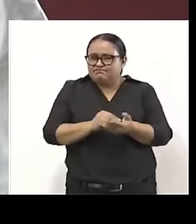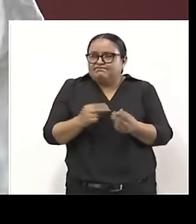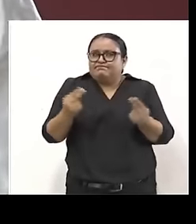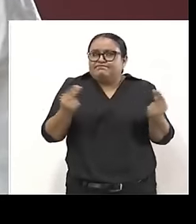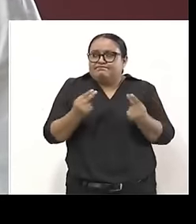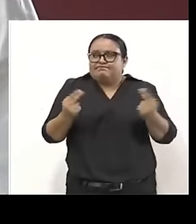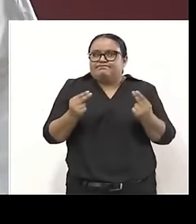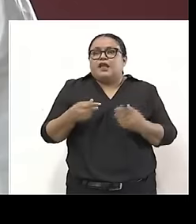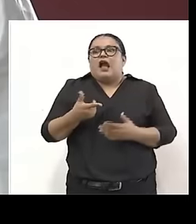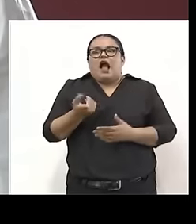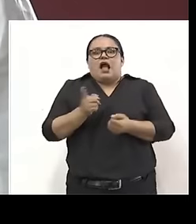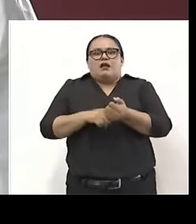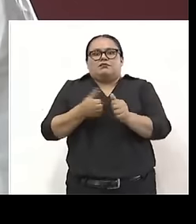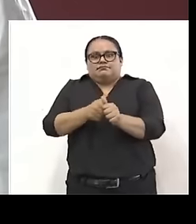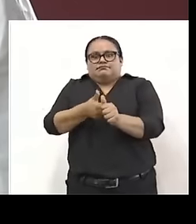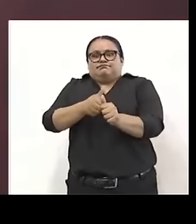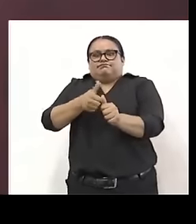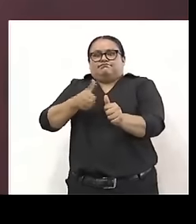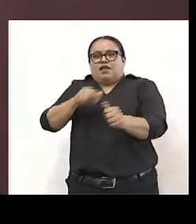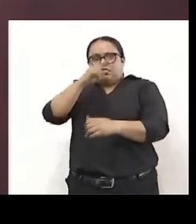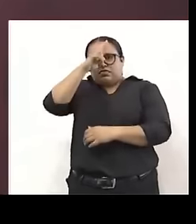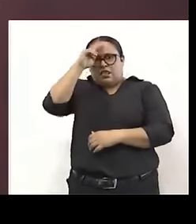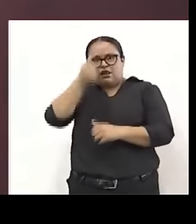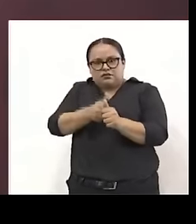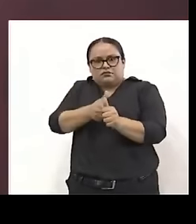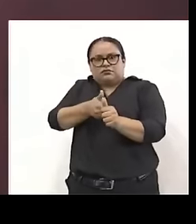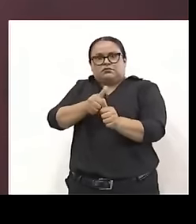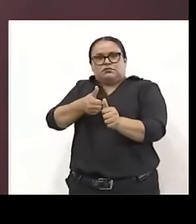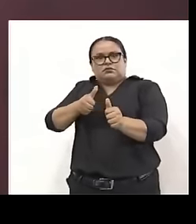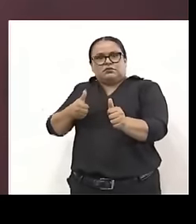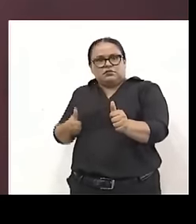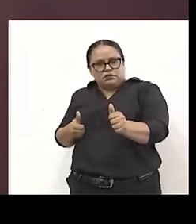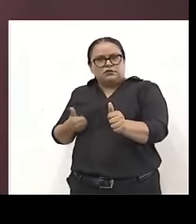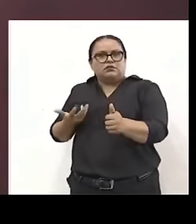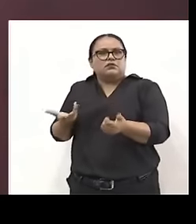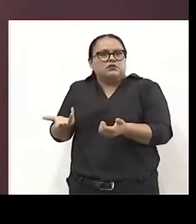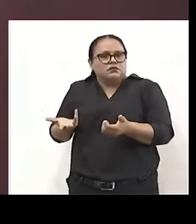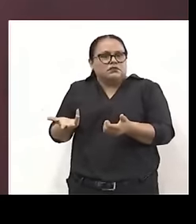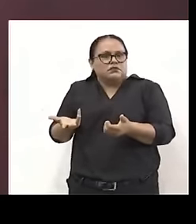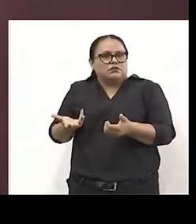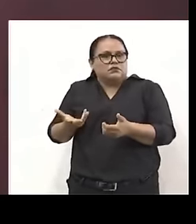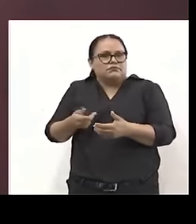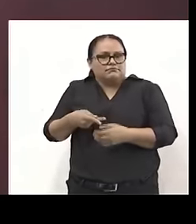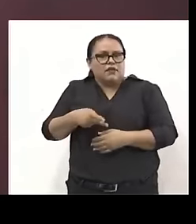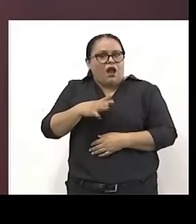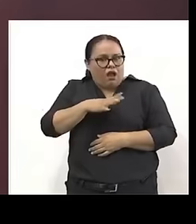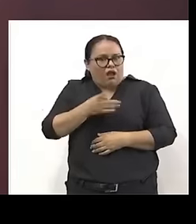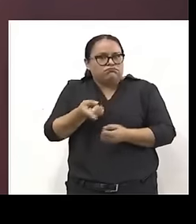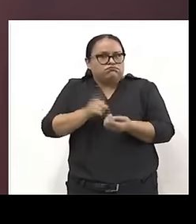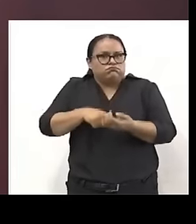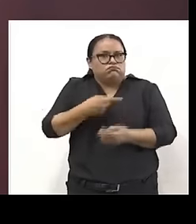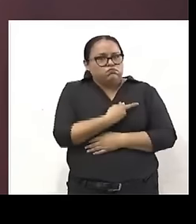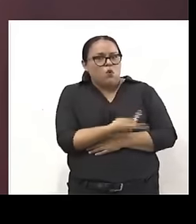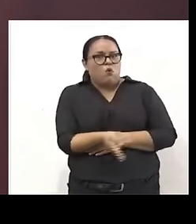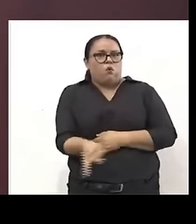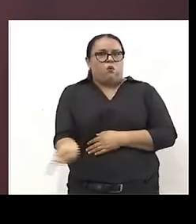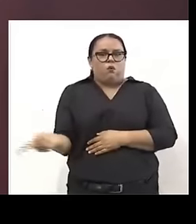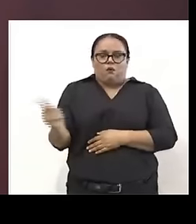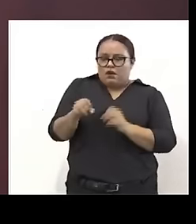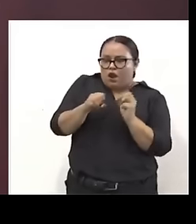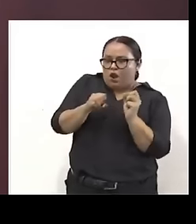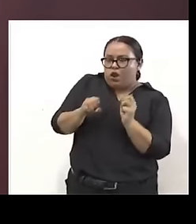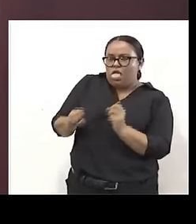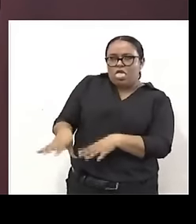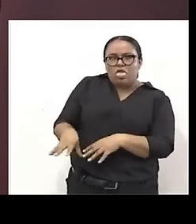traía ya la posición y de esta manera pues nos pudo informar y de ahí muchísimos tomábamos información para poderla distribuir a más gente y sí se